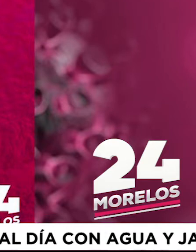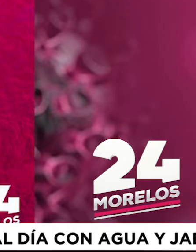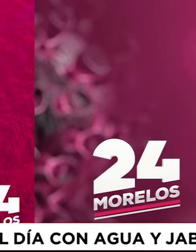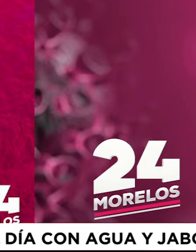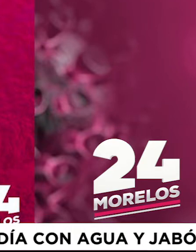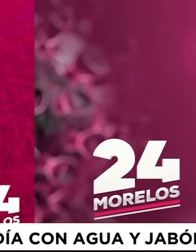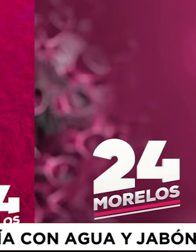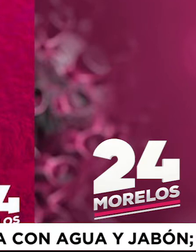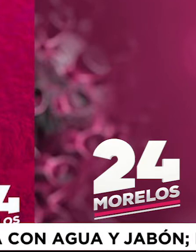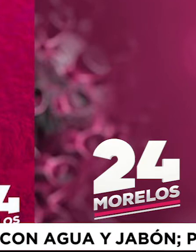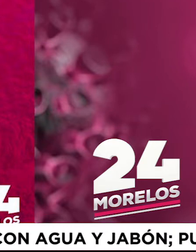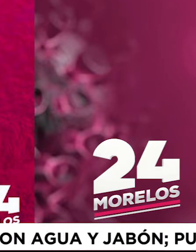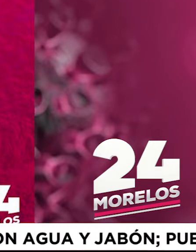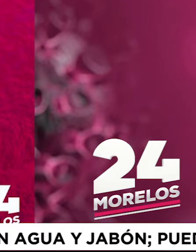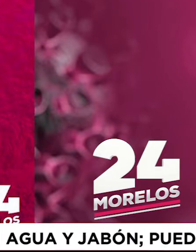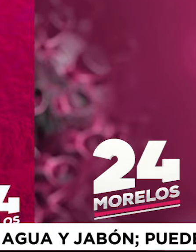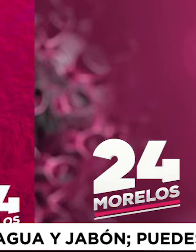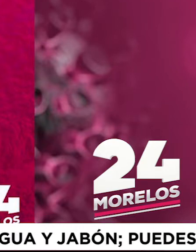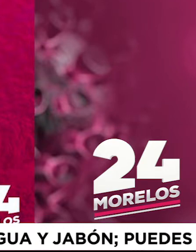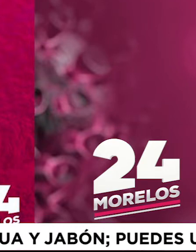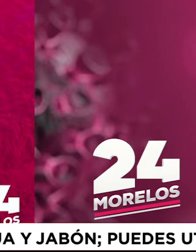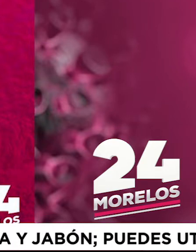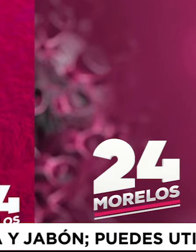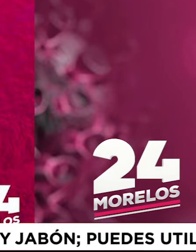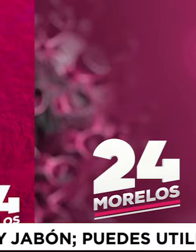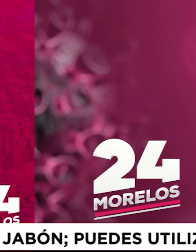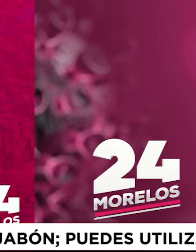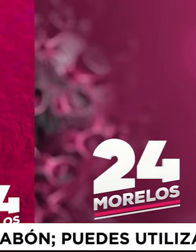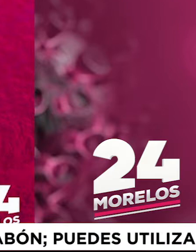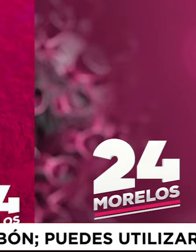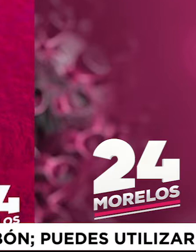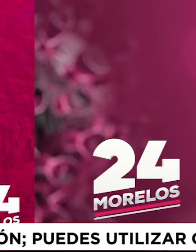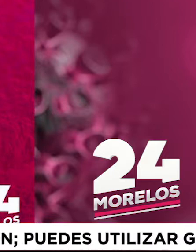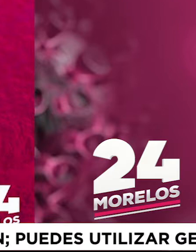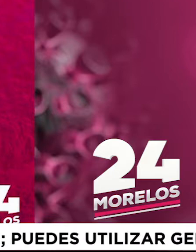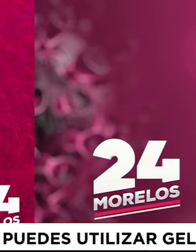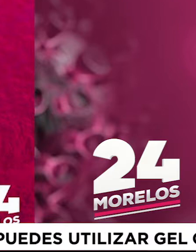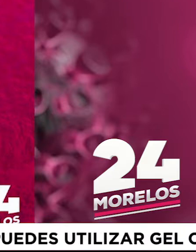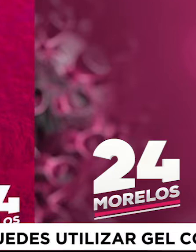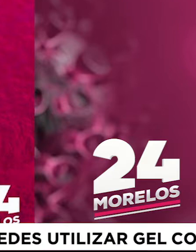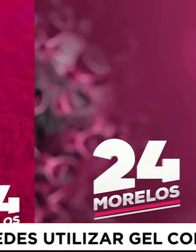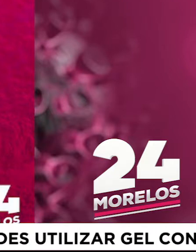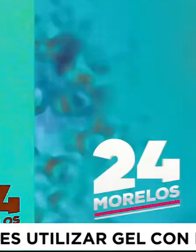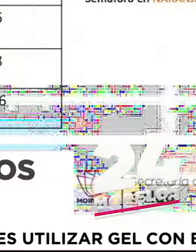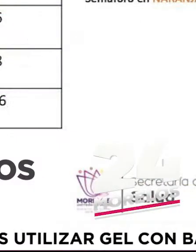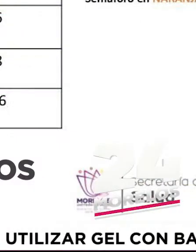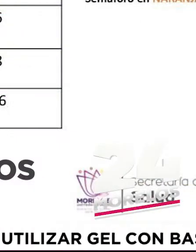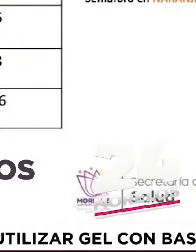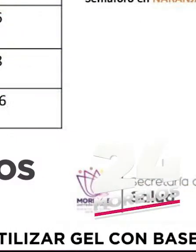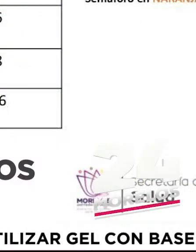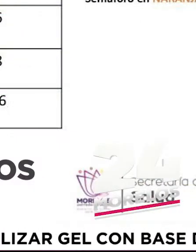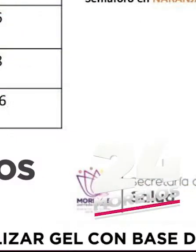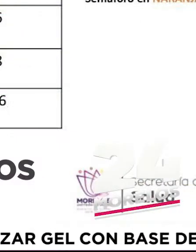es de 880. En las últimas horas detallaron que se registraron 32 nuevos casos y 6 defunciones más. El número